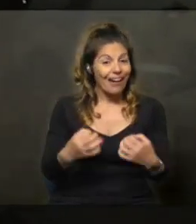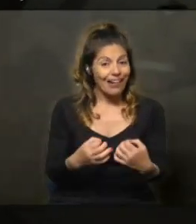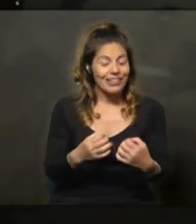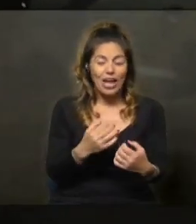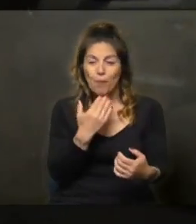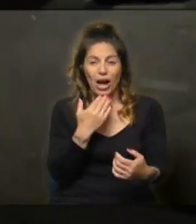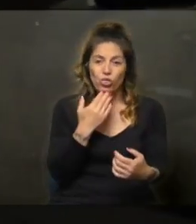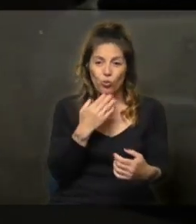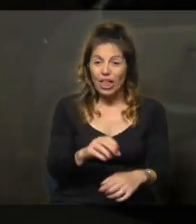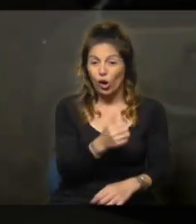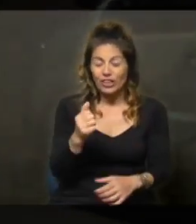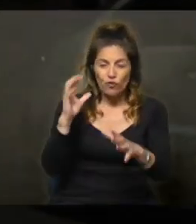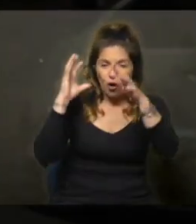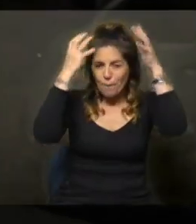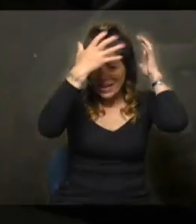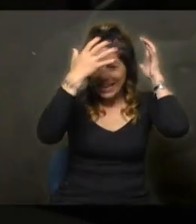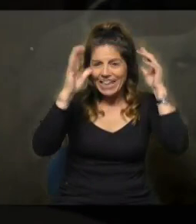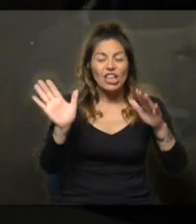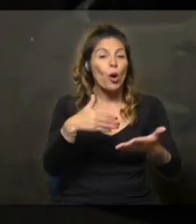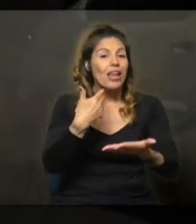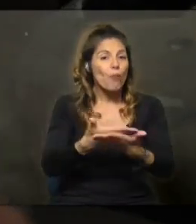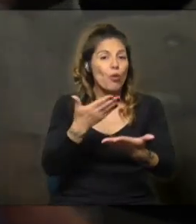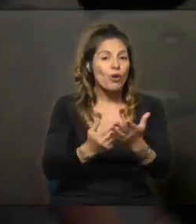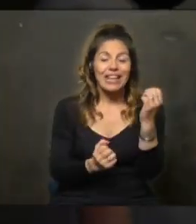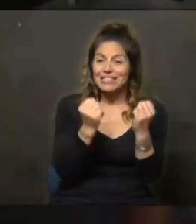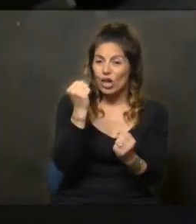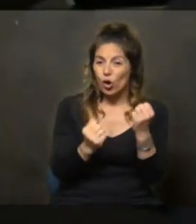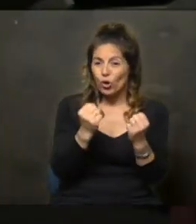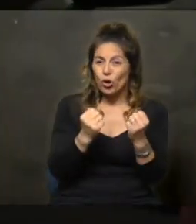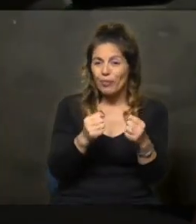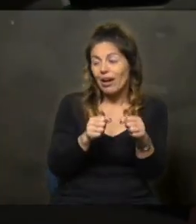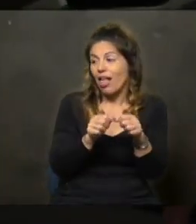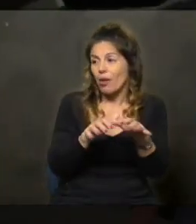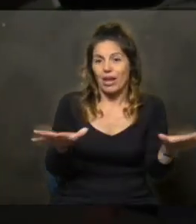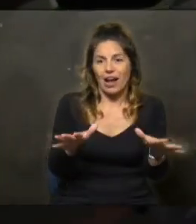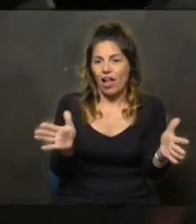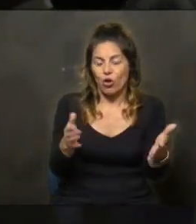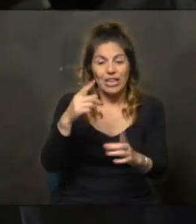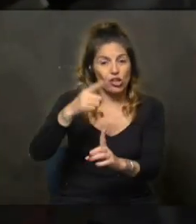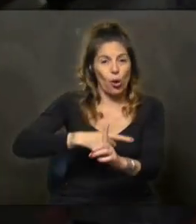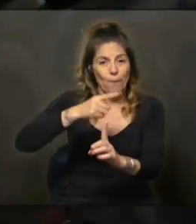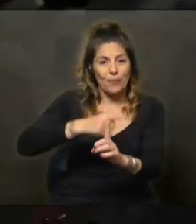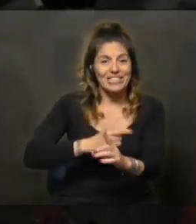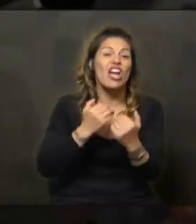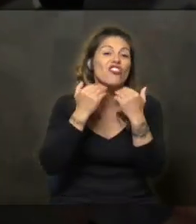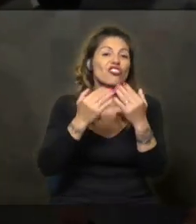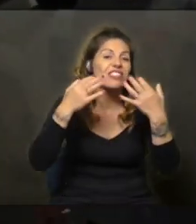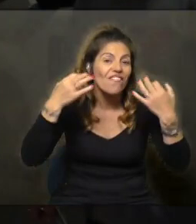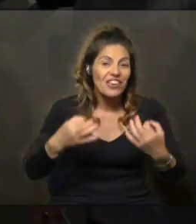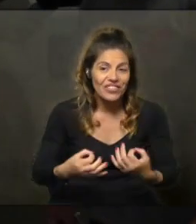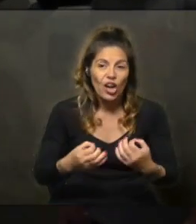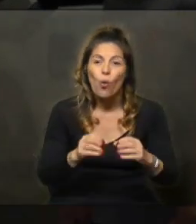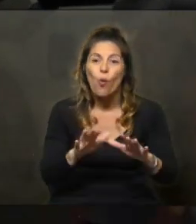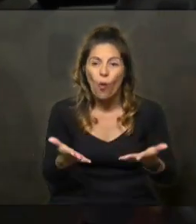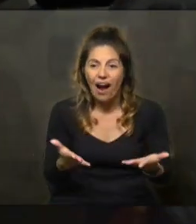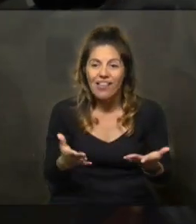incierta con el triunfo de Miley y todas las propuestas económicas que ha estado desplegando a lo largo de estos meses que no se sabe bien al final Cuáles